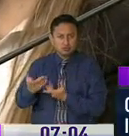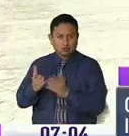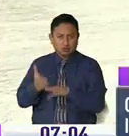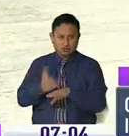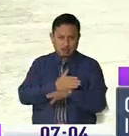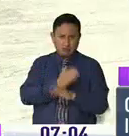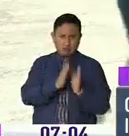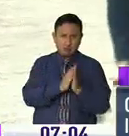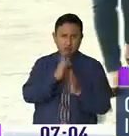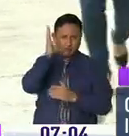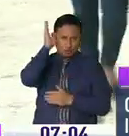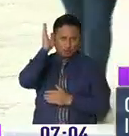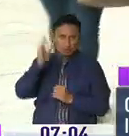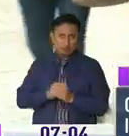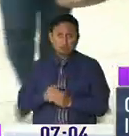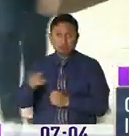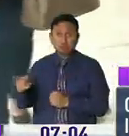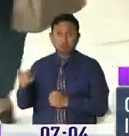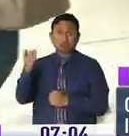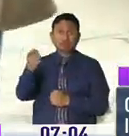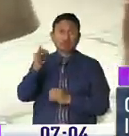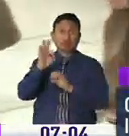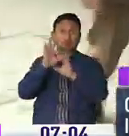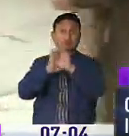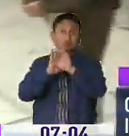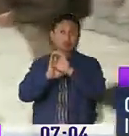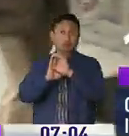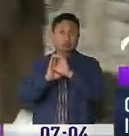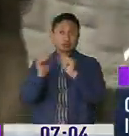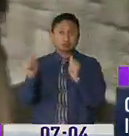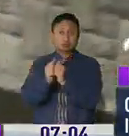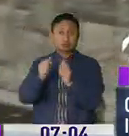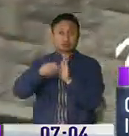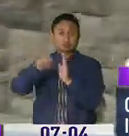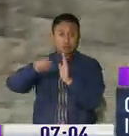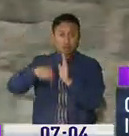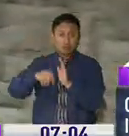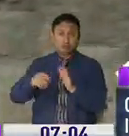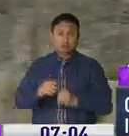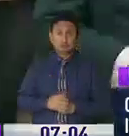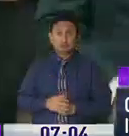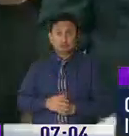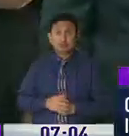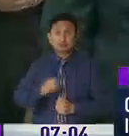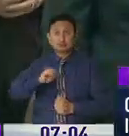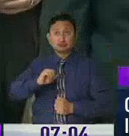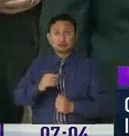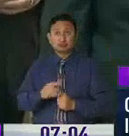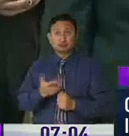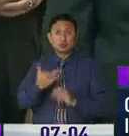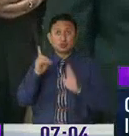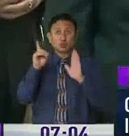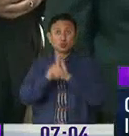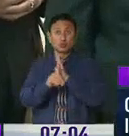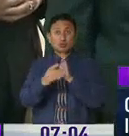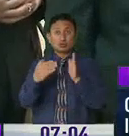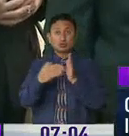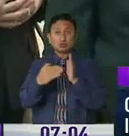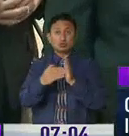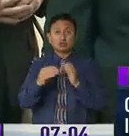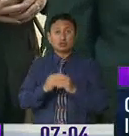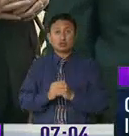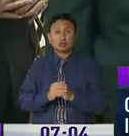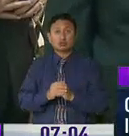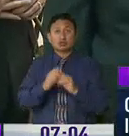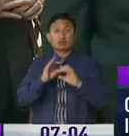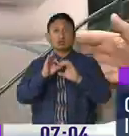Consejo de Participación Ciudadana y Control Social junto con su abogado para presentar una denuncia en contra del Consejo de la Judicatura.